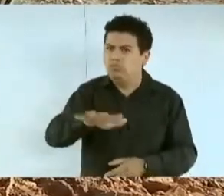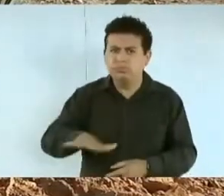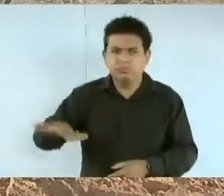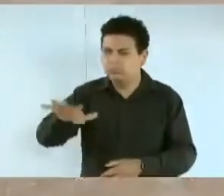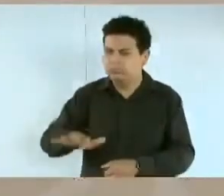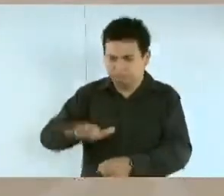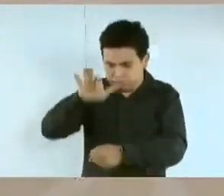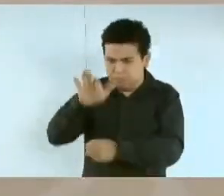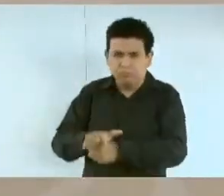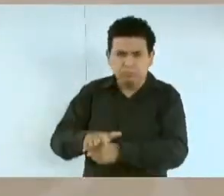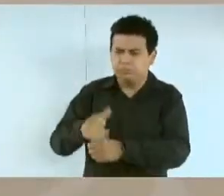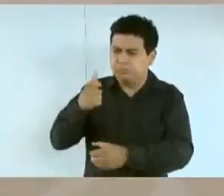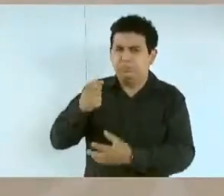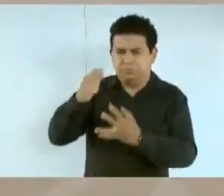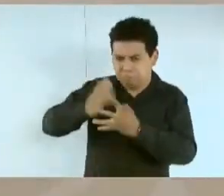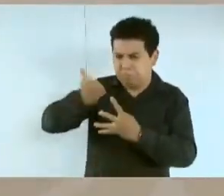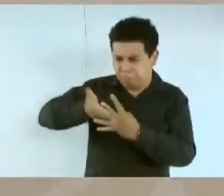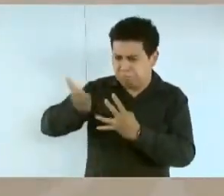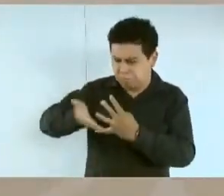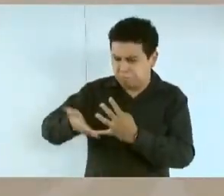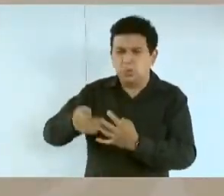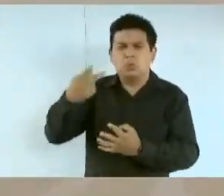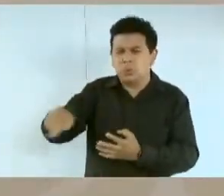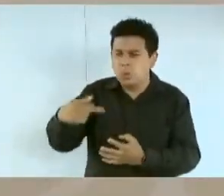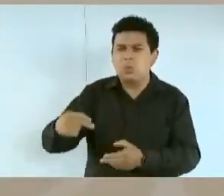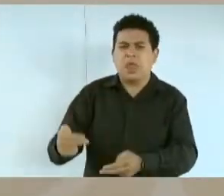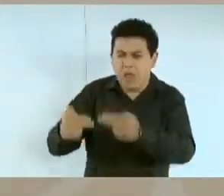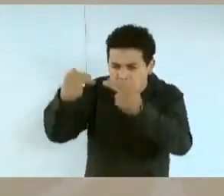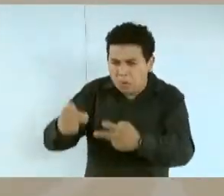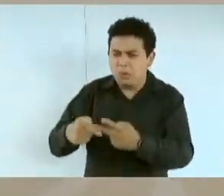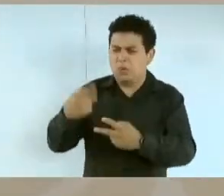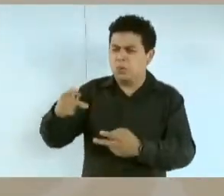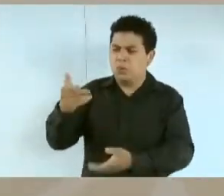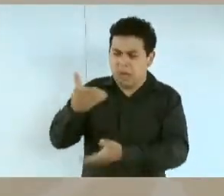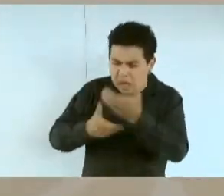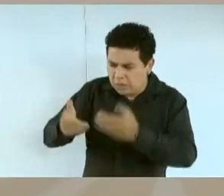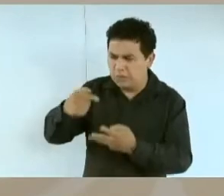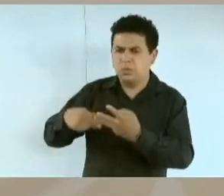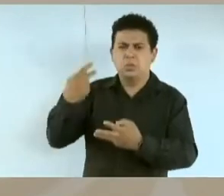región, para reactivar la economía, reactivar el comercio.